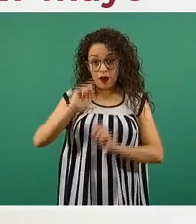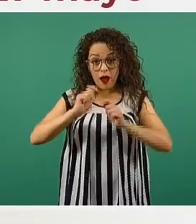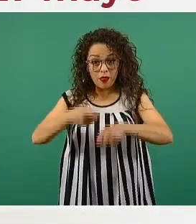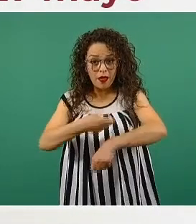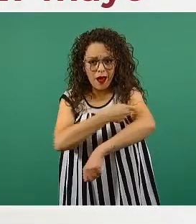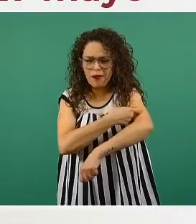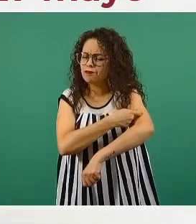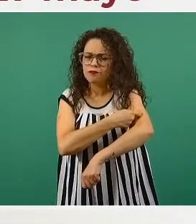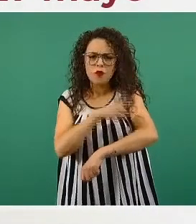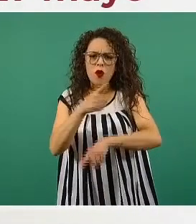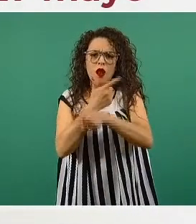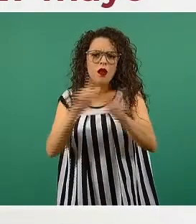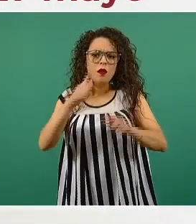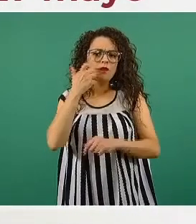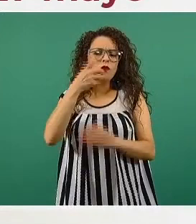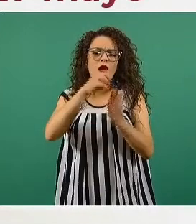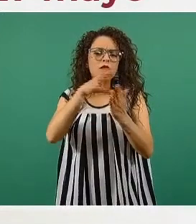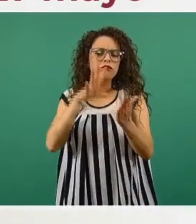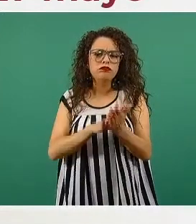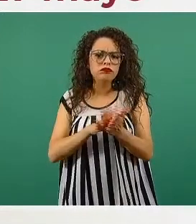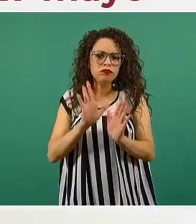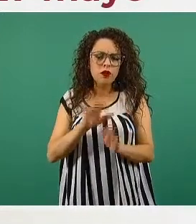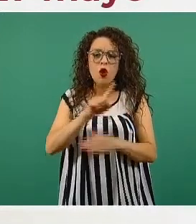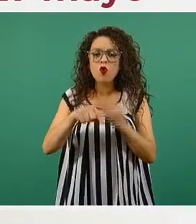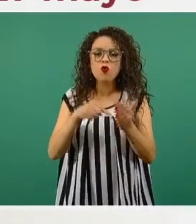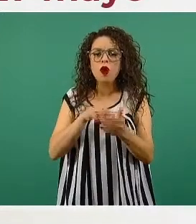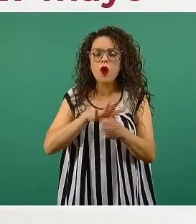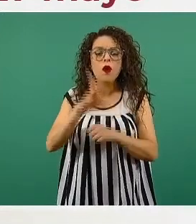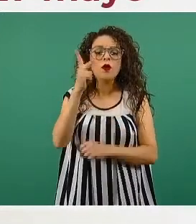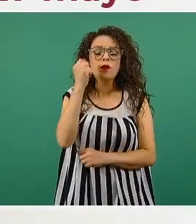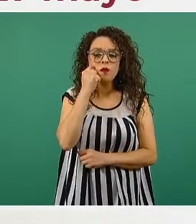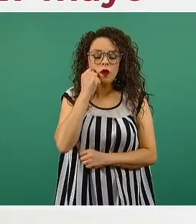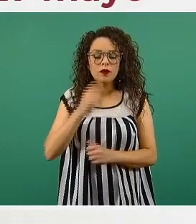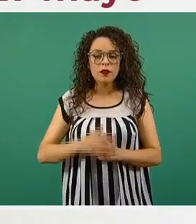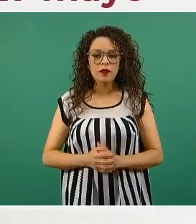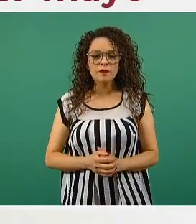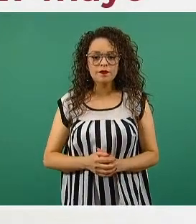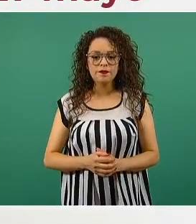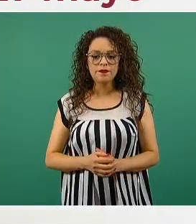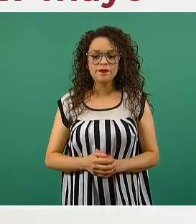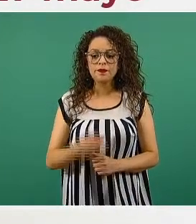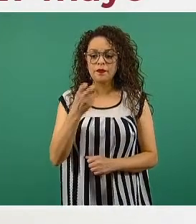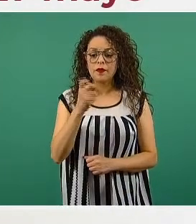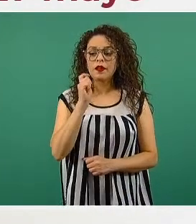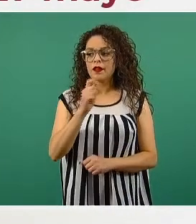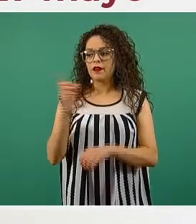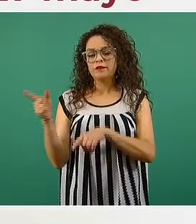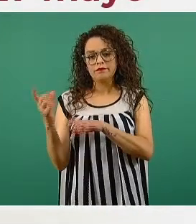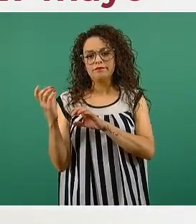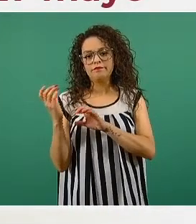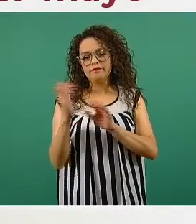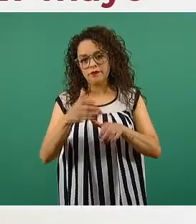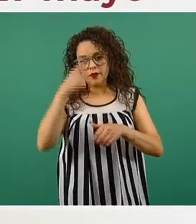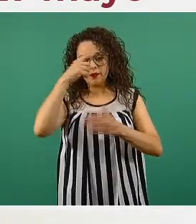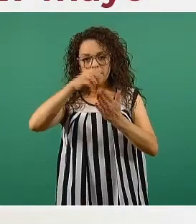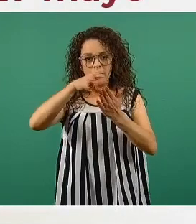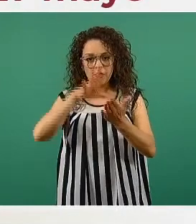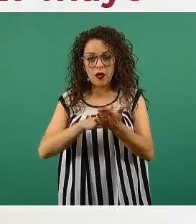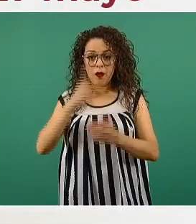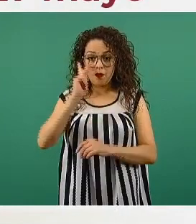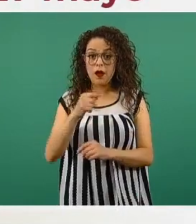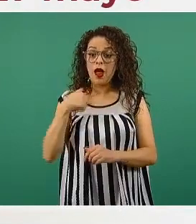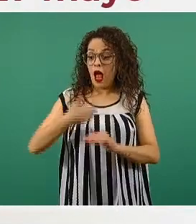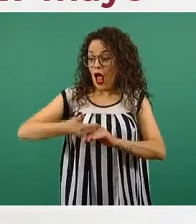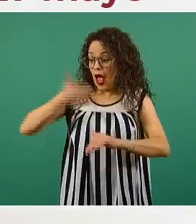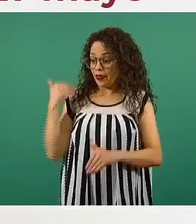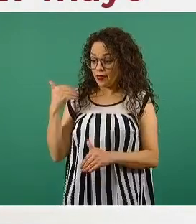importante, el registro nos ayuda a planear, nos ayuda a convocar, pero no implica el orden. No porque me registré